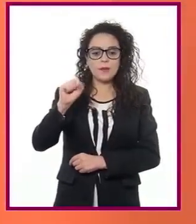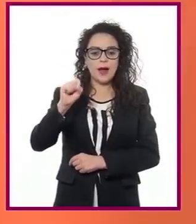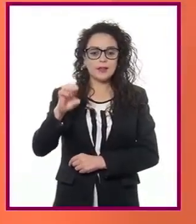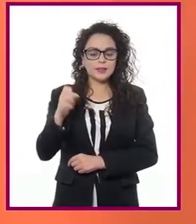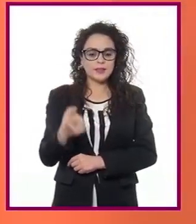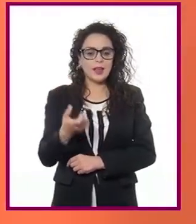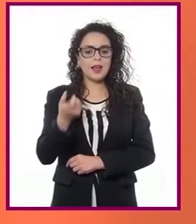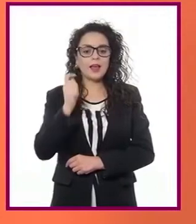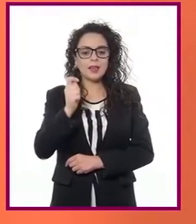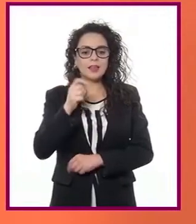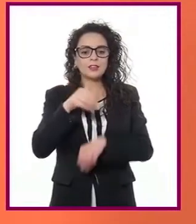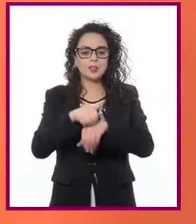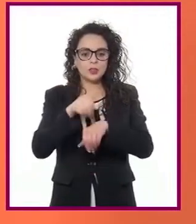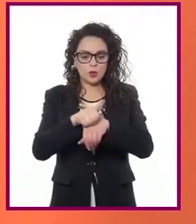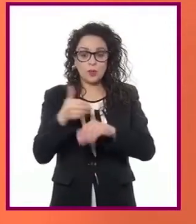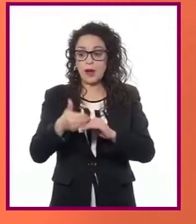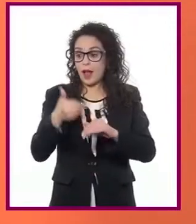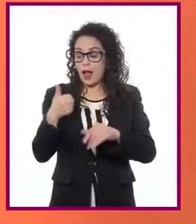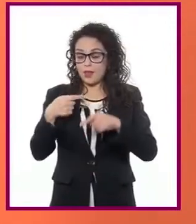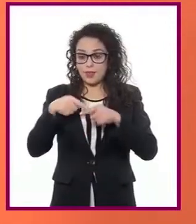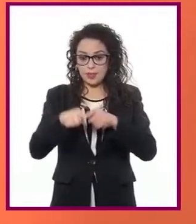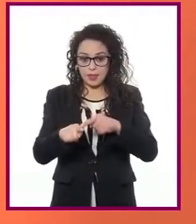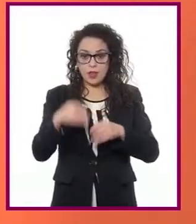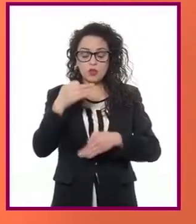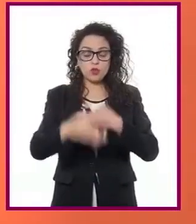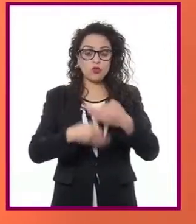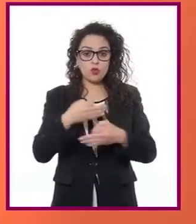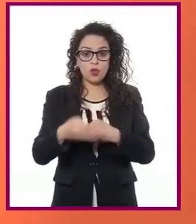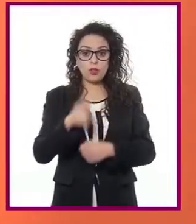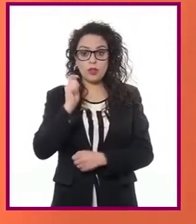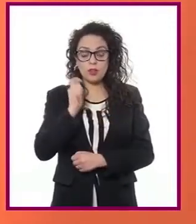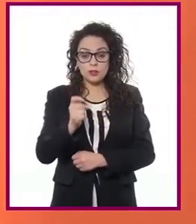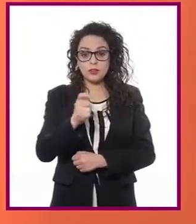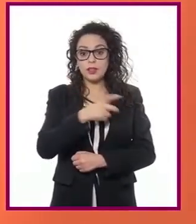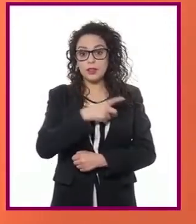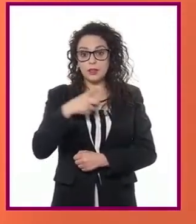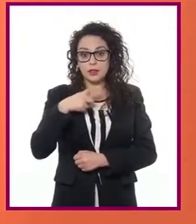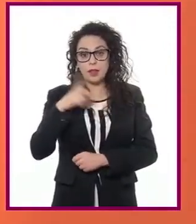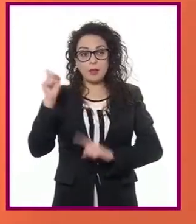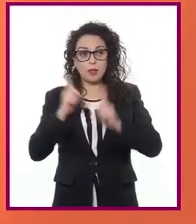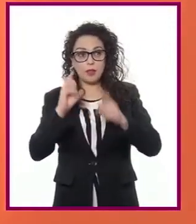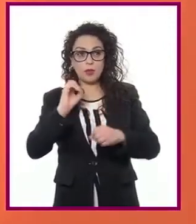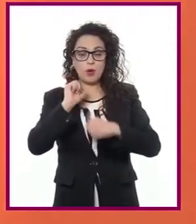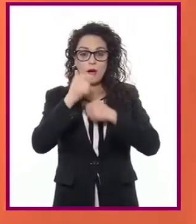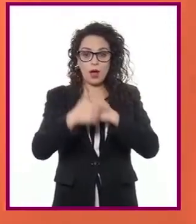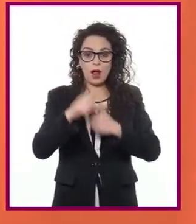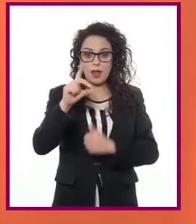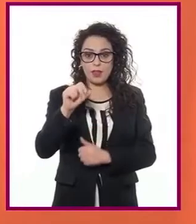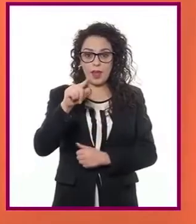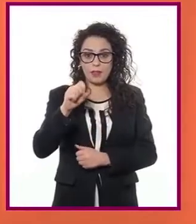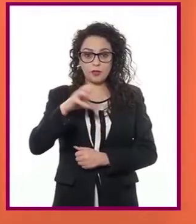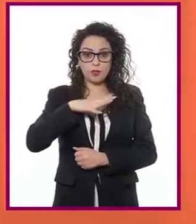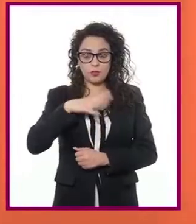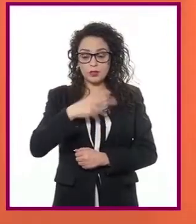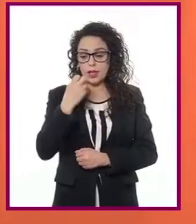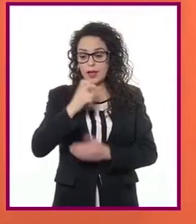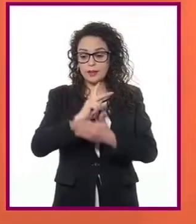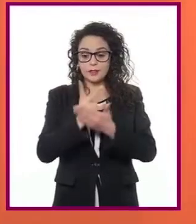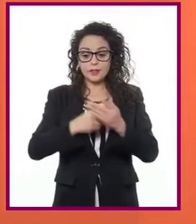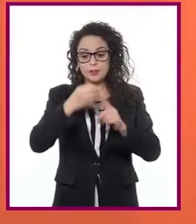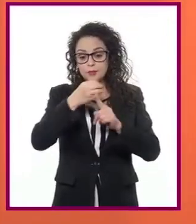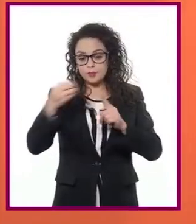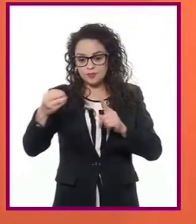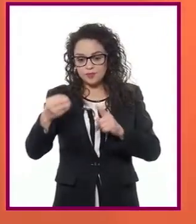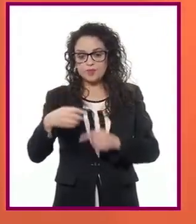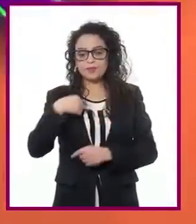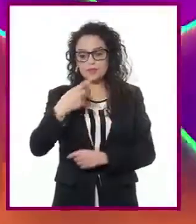de comenzar y para que tengan presentes todos aquellos datos, dudas o procedimientos que surjan durante el transcurso de esta sesión,